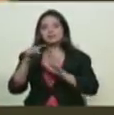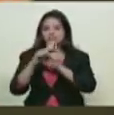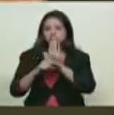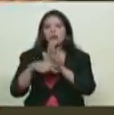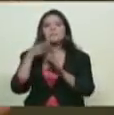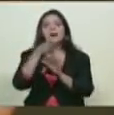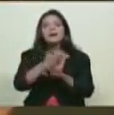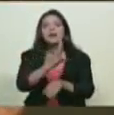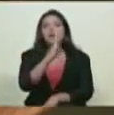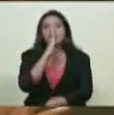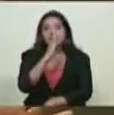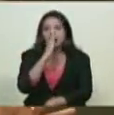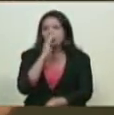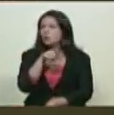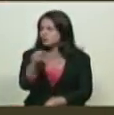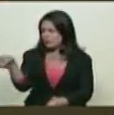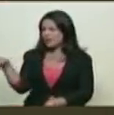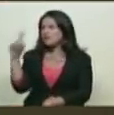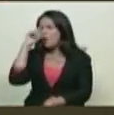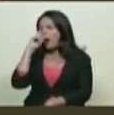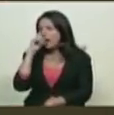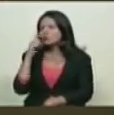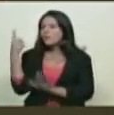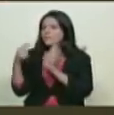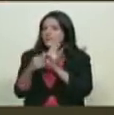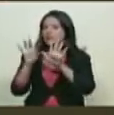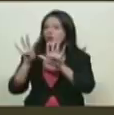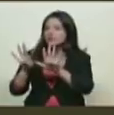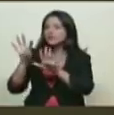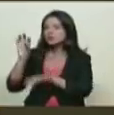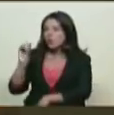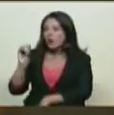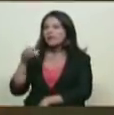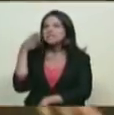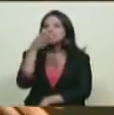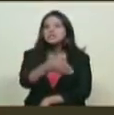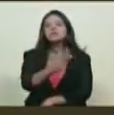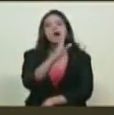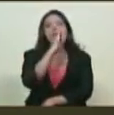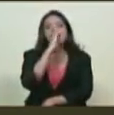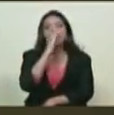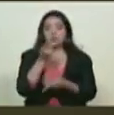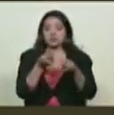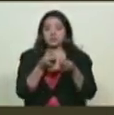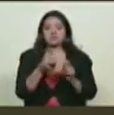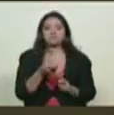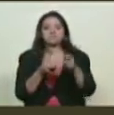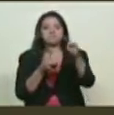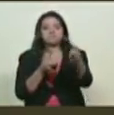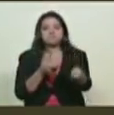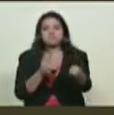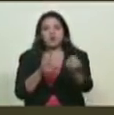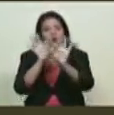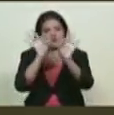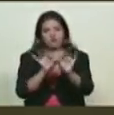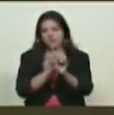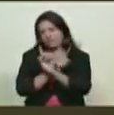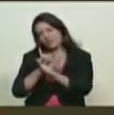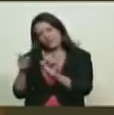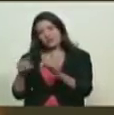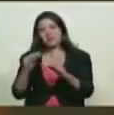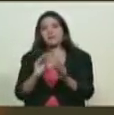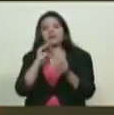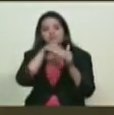lo que son aquí del 40 y del 50 seguro iban a su banco llevaban su plata había un formato distinto para los depósitos